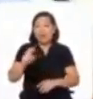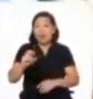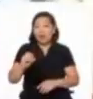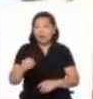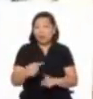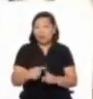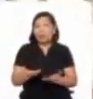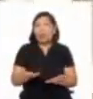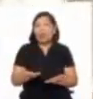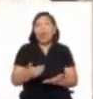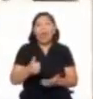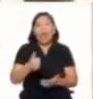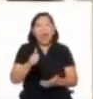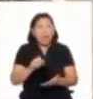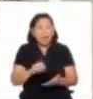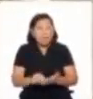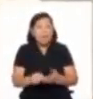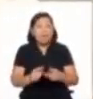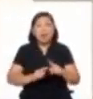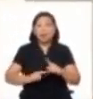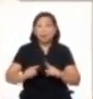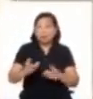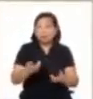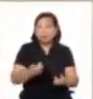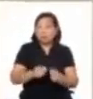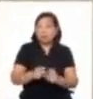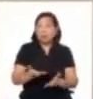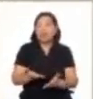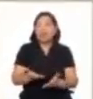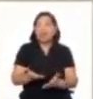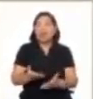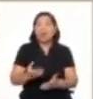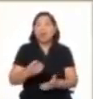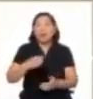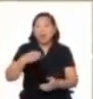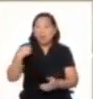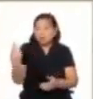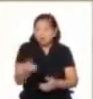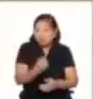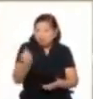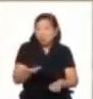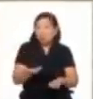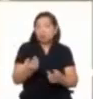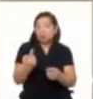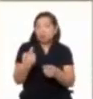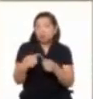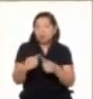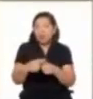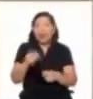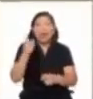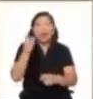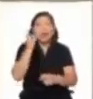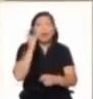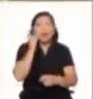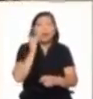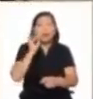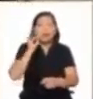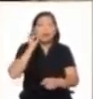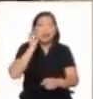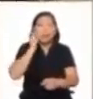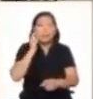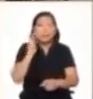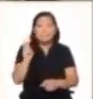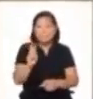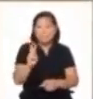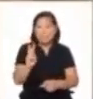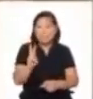quinoa, maca, avena, y algunos puntos que también tienen ponche de habas. Todo tipo de desayunos, rico en vitaminas,